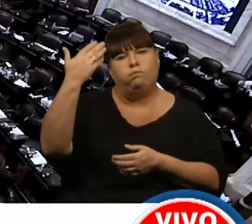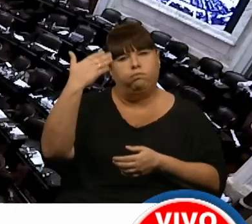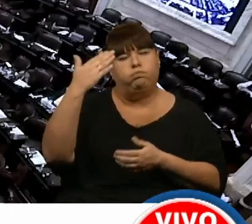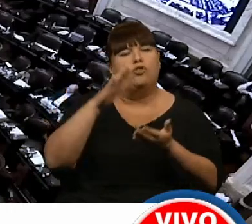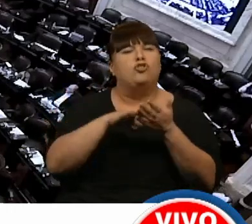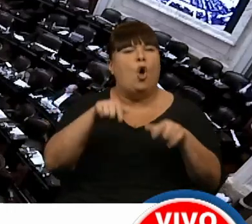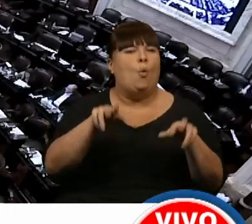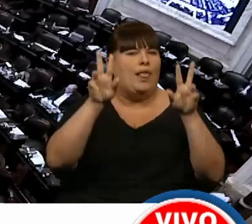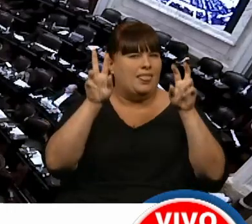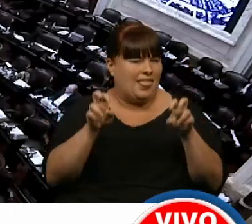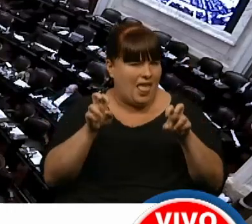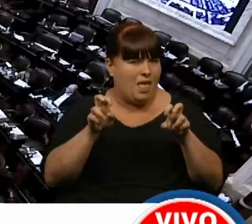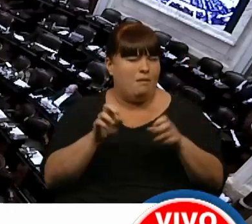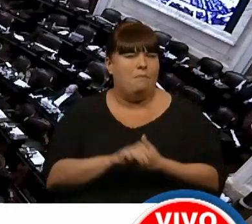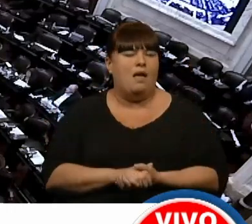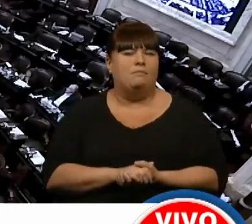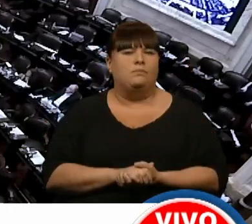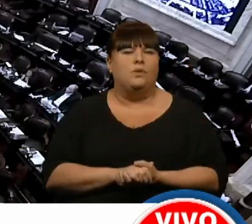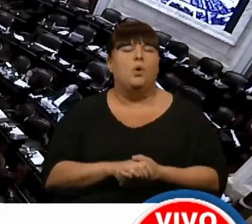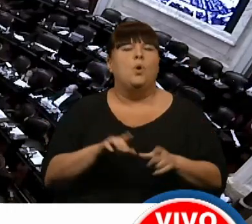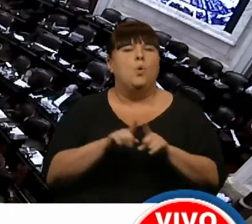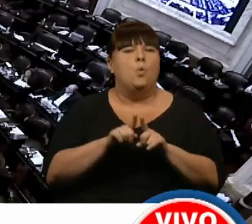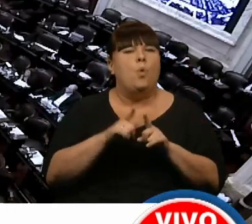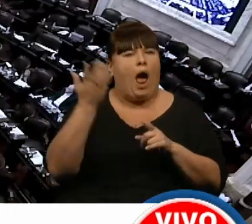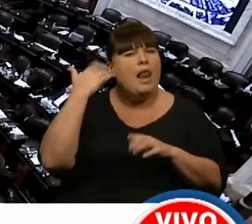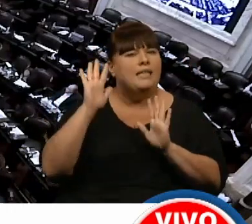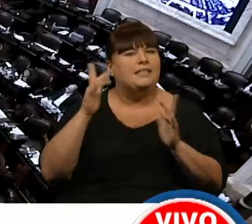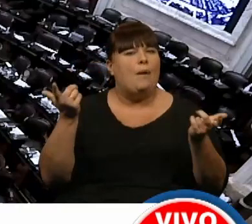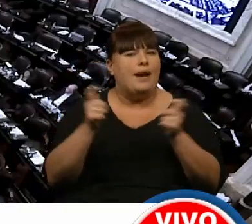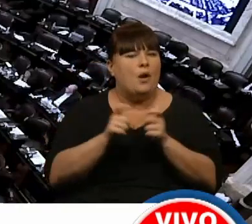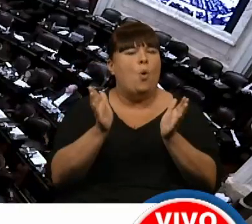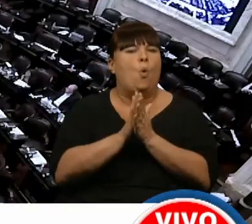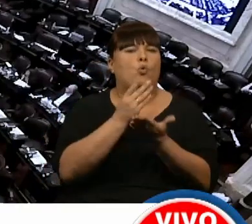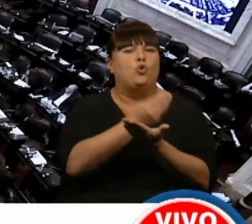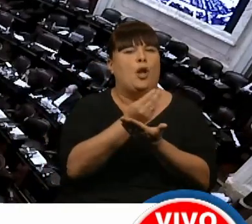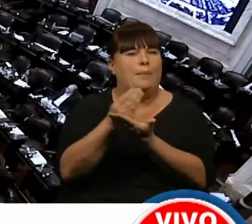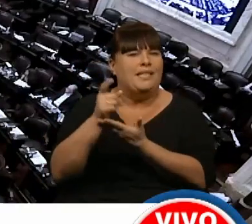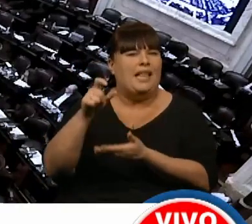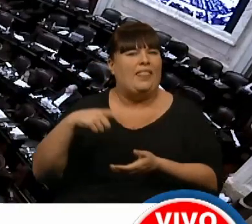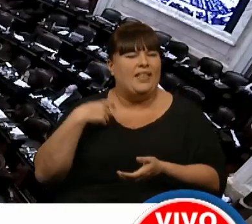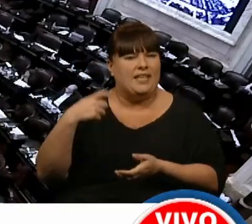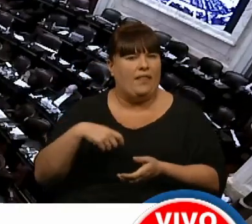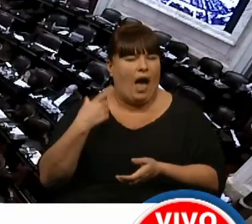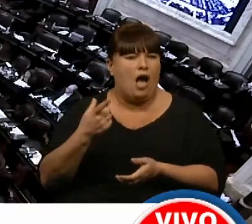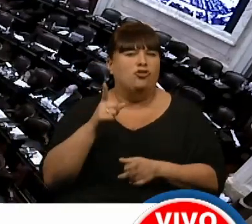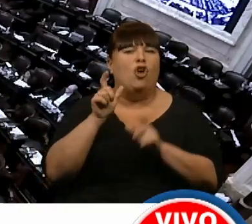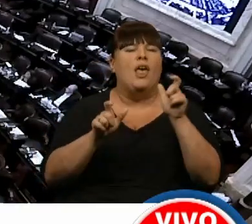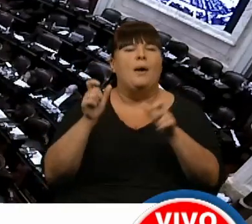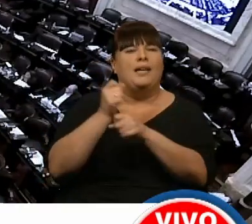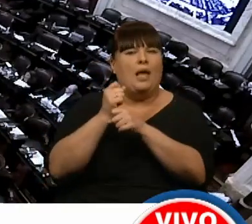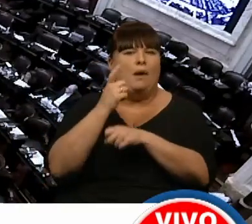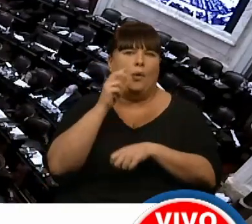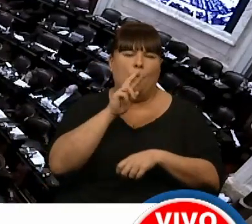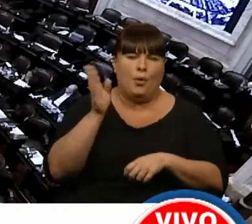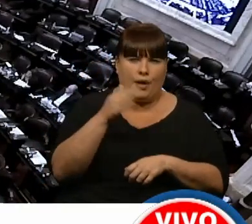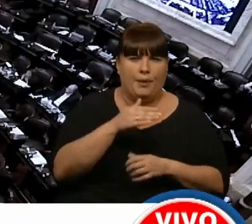hablado sobre este tema y que han estado en las reuniones con los representantes sindicales de los trabajadores y